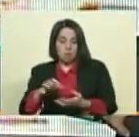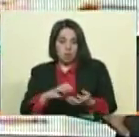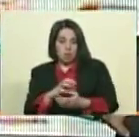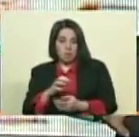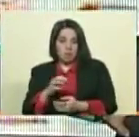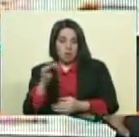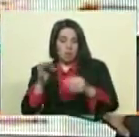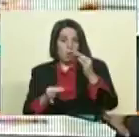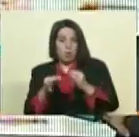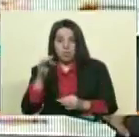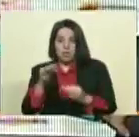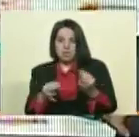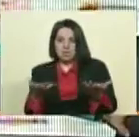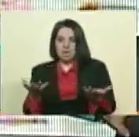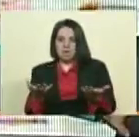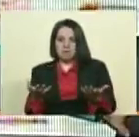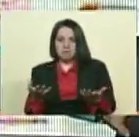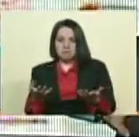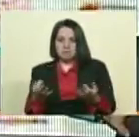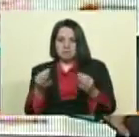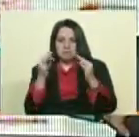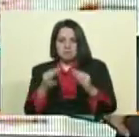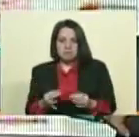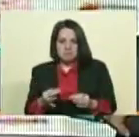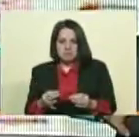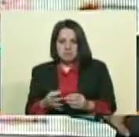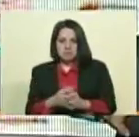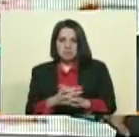justicia justa también.